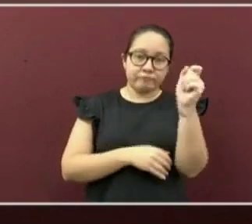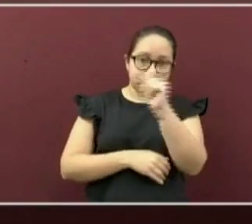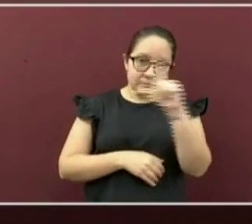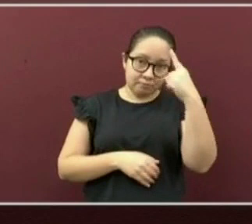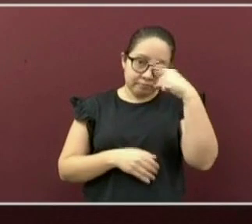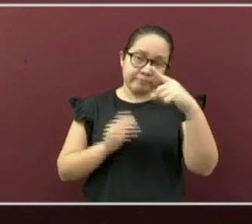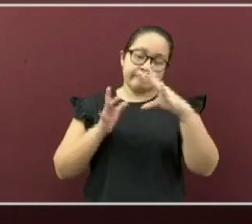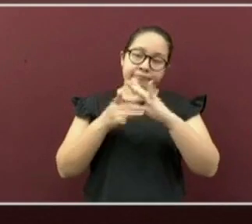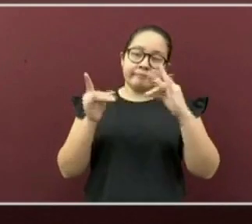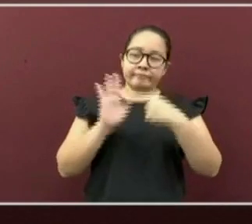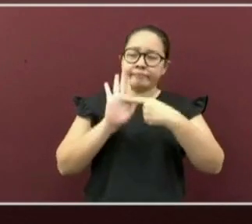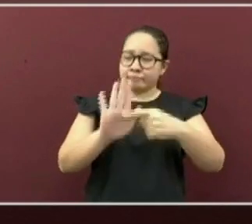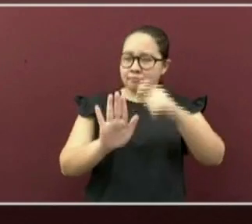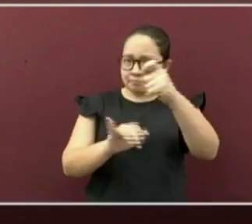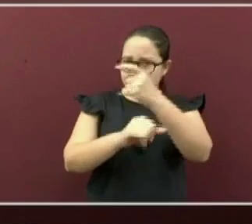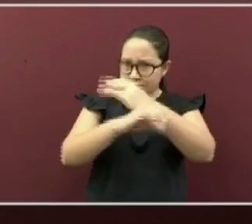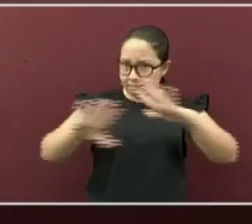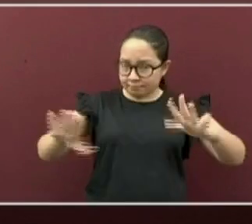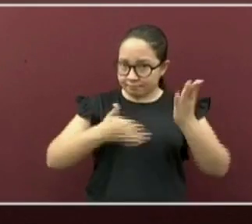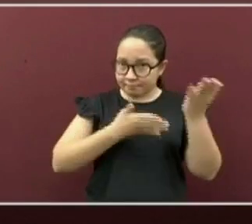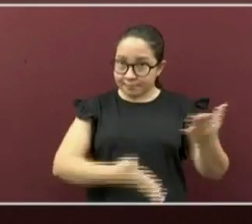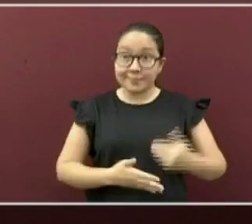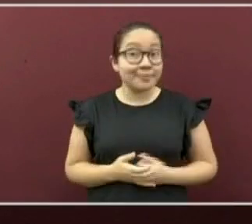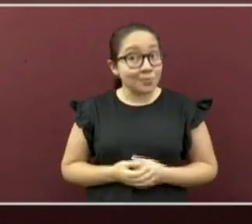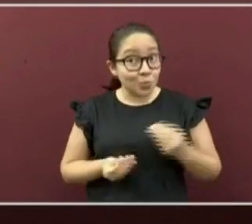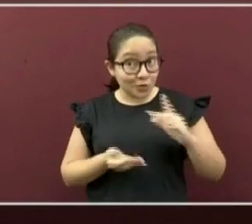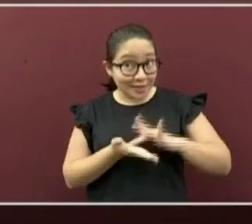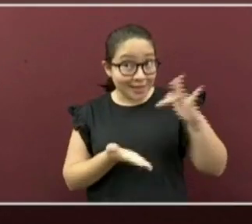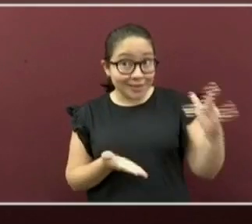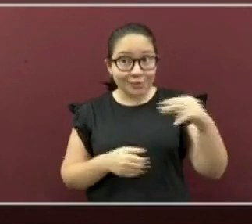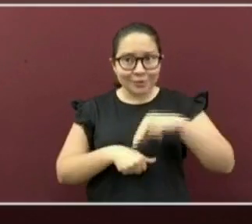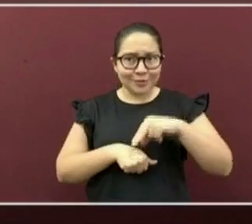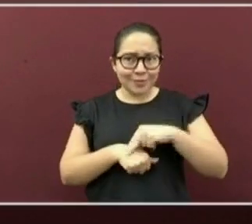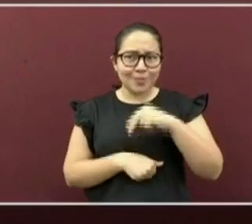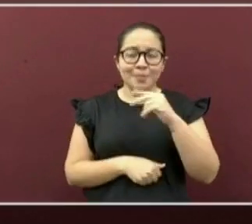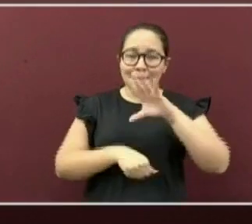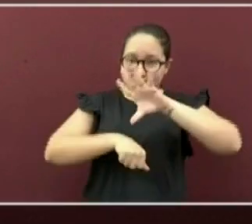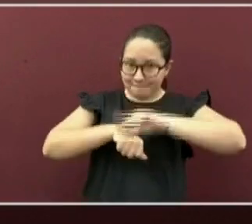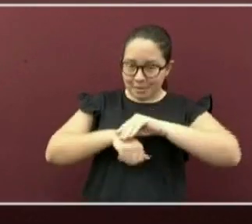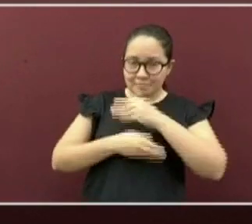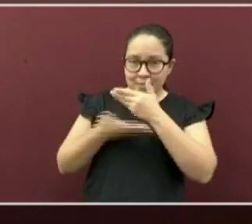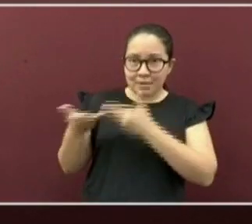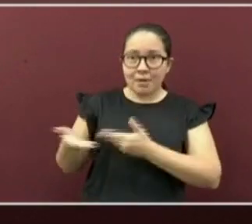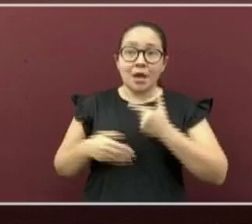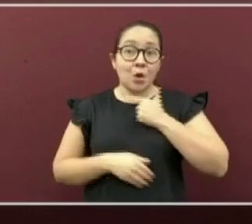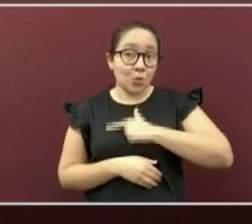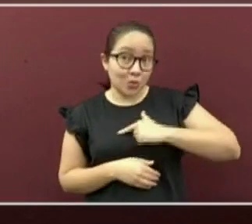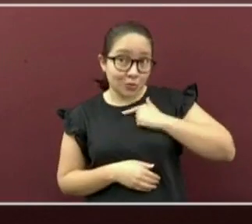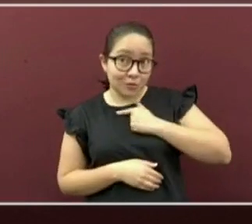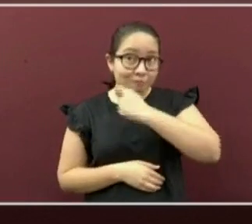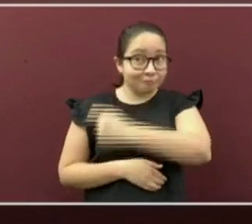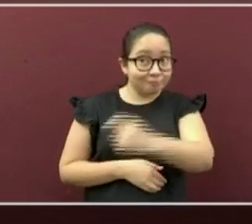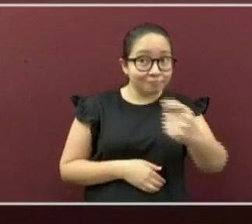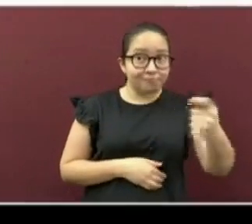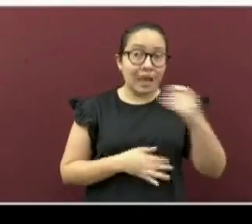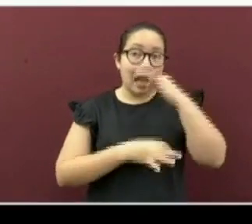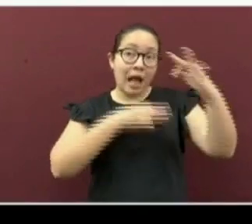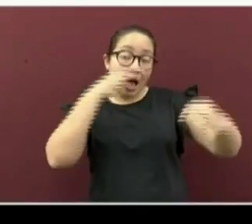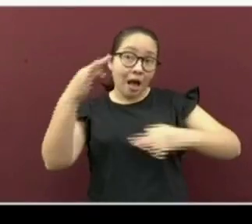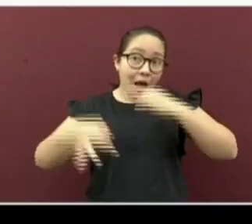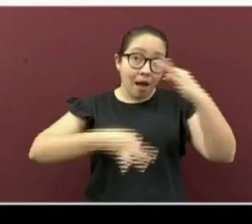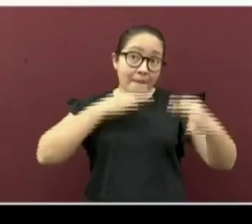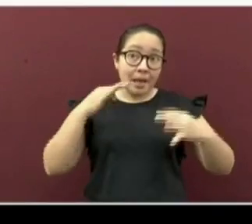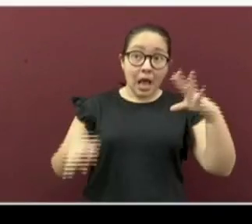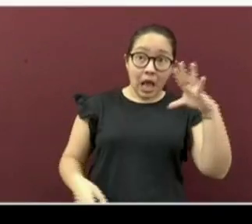epidemiológico. Adelante, doctora Dulce María. Muchas gracias, doctor Beristain, con su permiso. Es un gusto saludarles. Les informo, ya